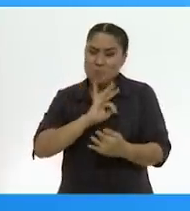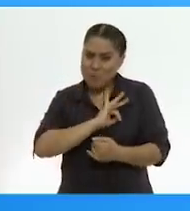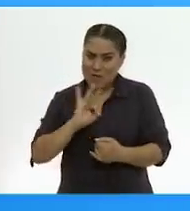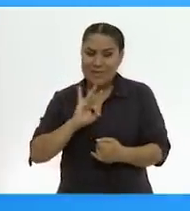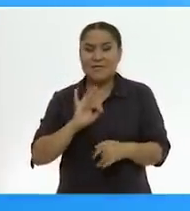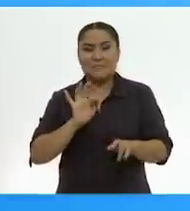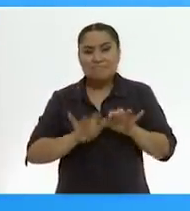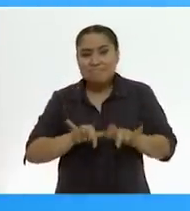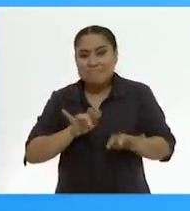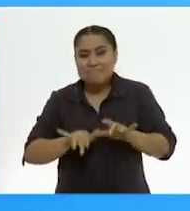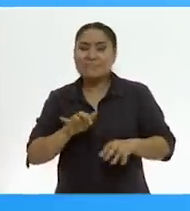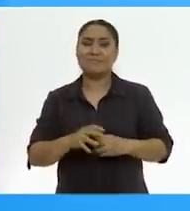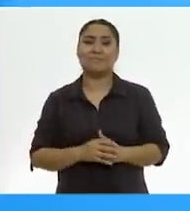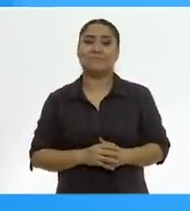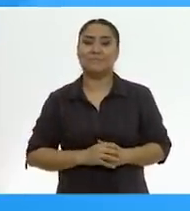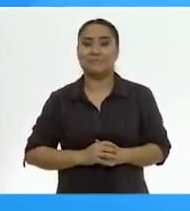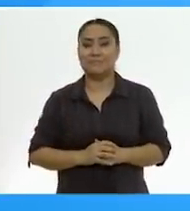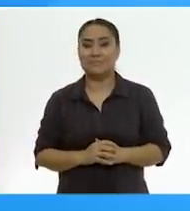conaliteg.cep.gob.mx.